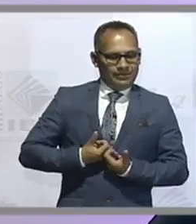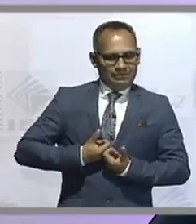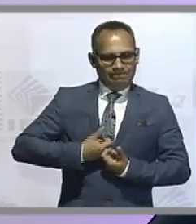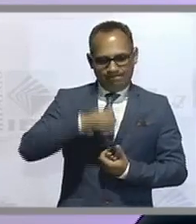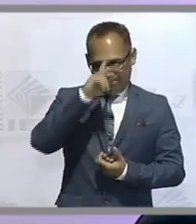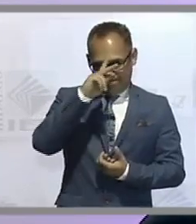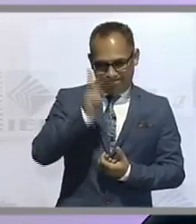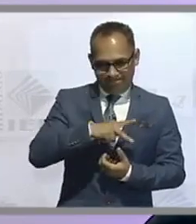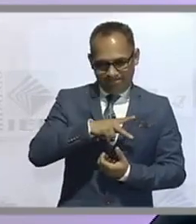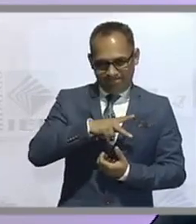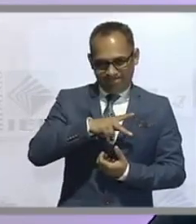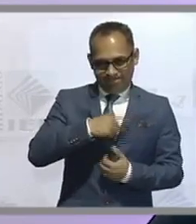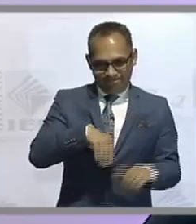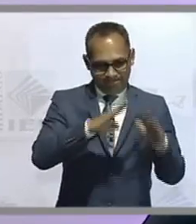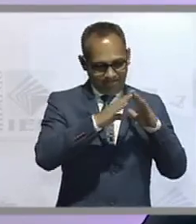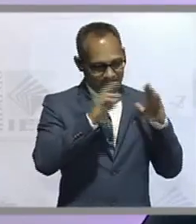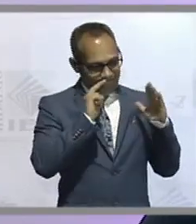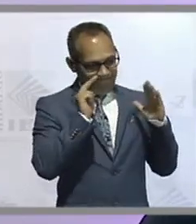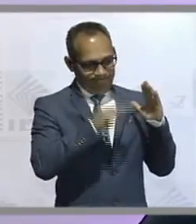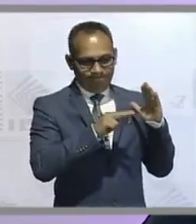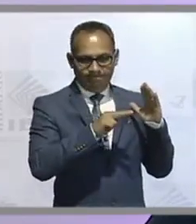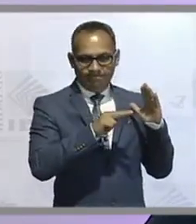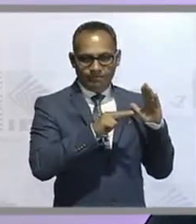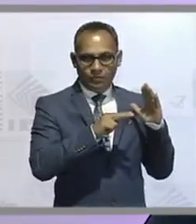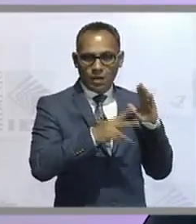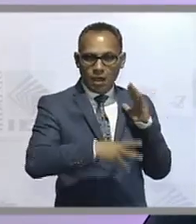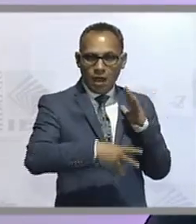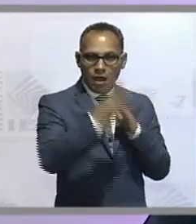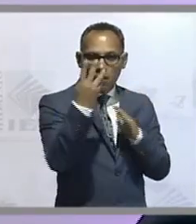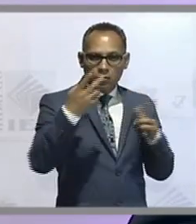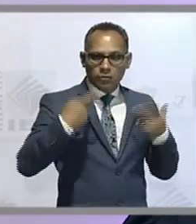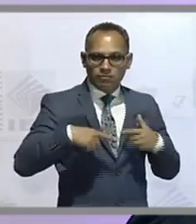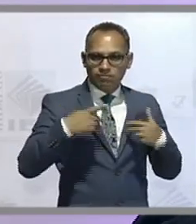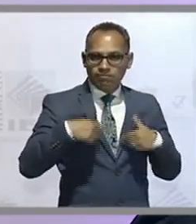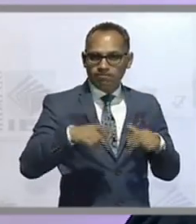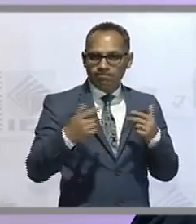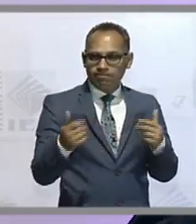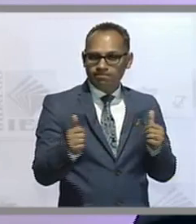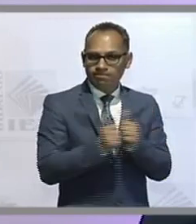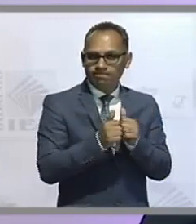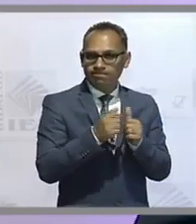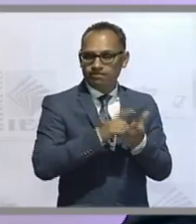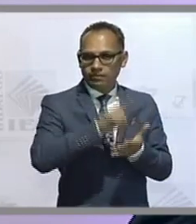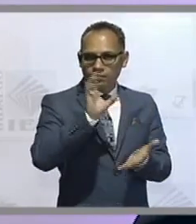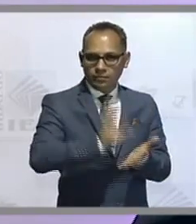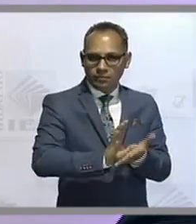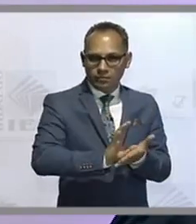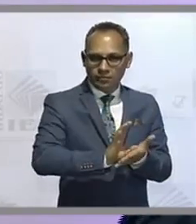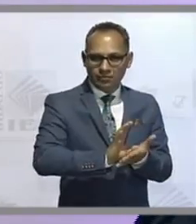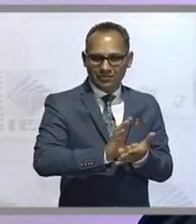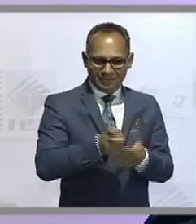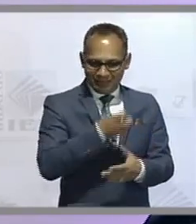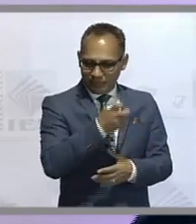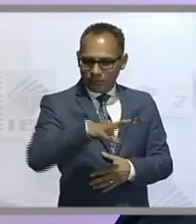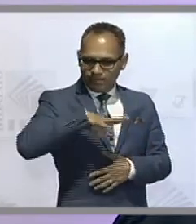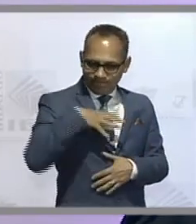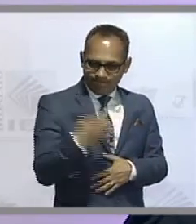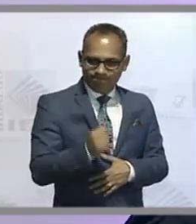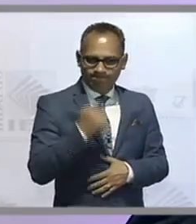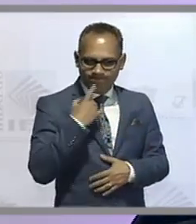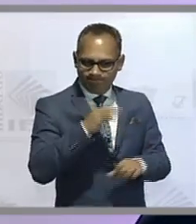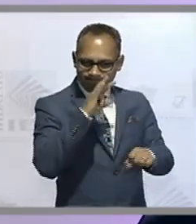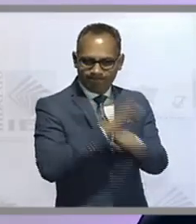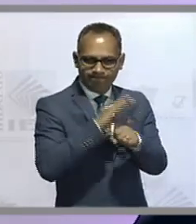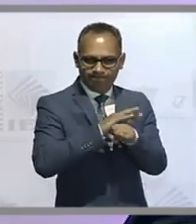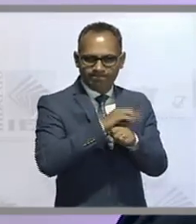un hogar con 14 14 personas discapacitadas por ellos voy a luchar por ellos yo les pido su voto